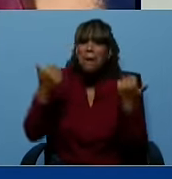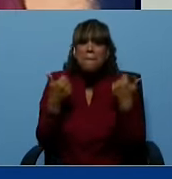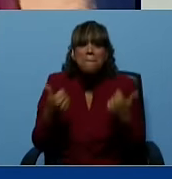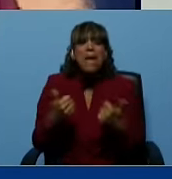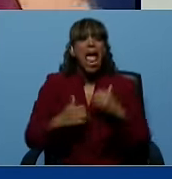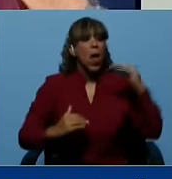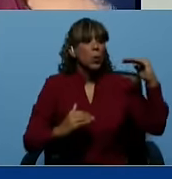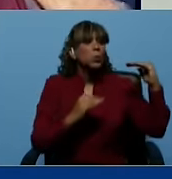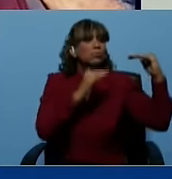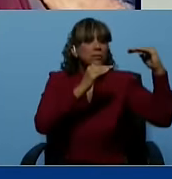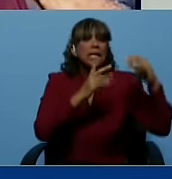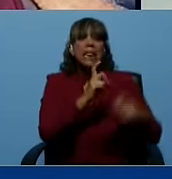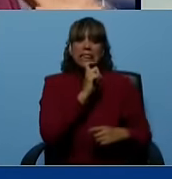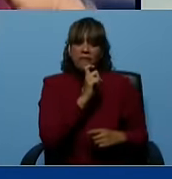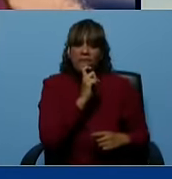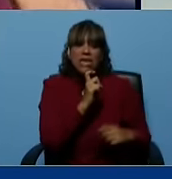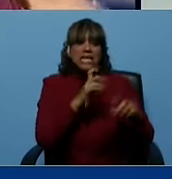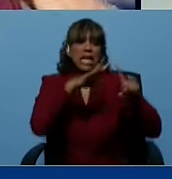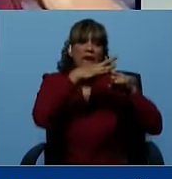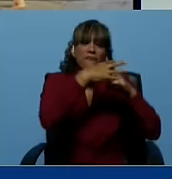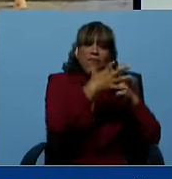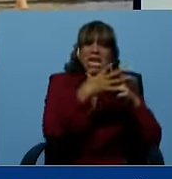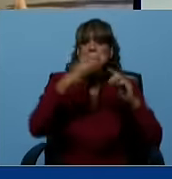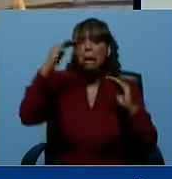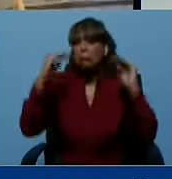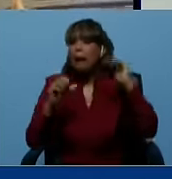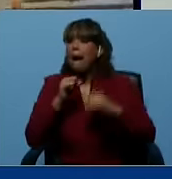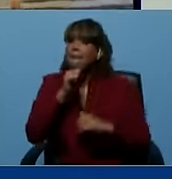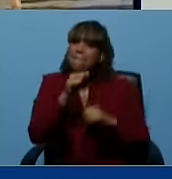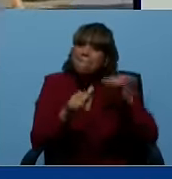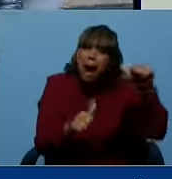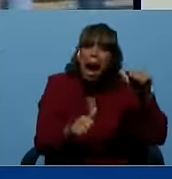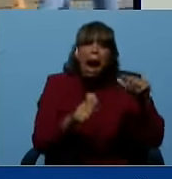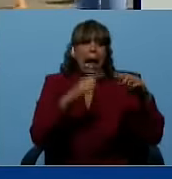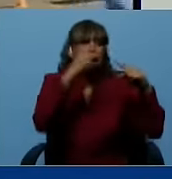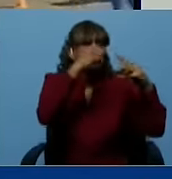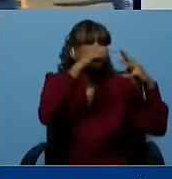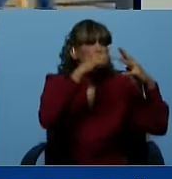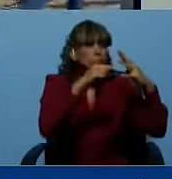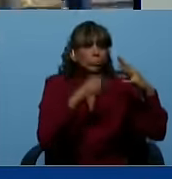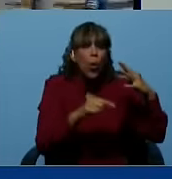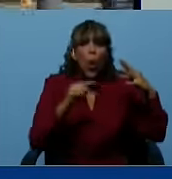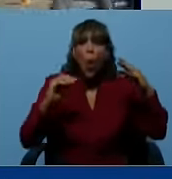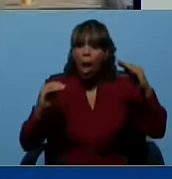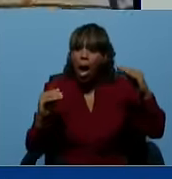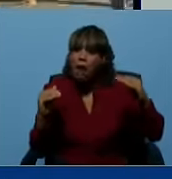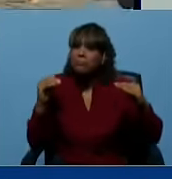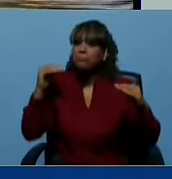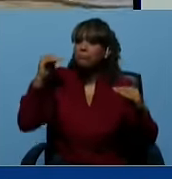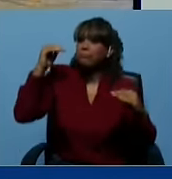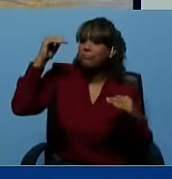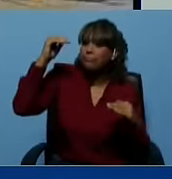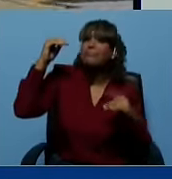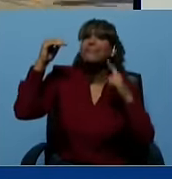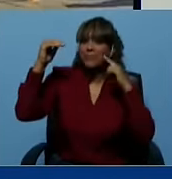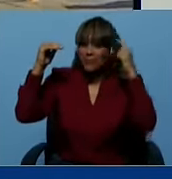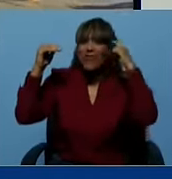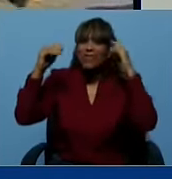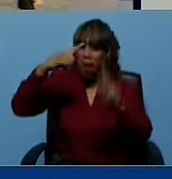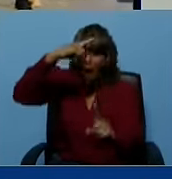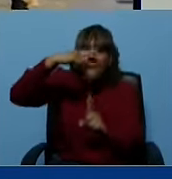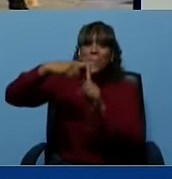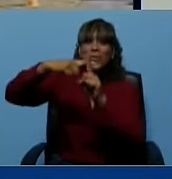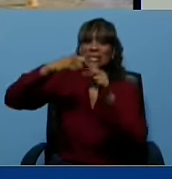entre las cosas difíciles, malas, que suceden, y los hechos y eventos